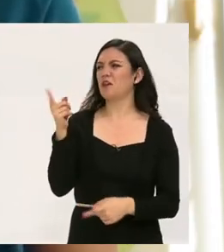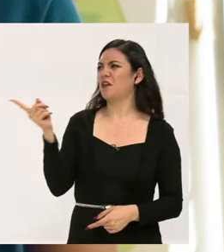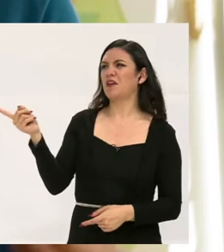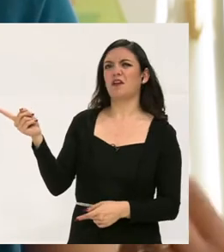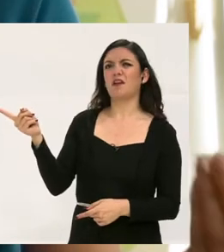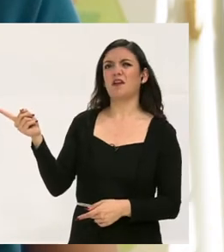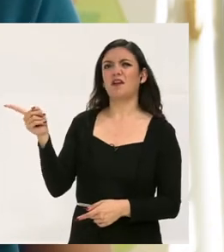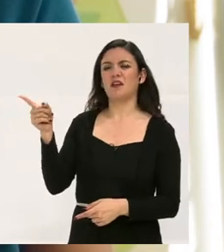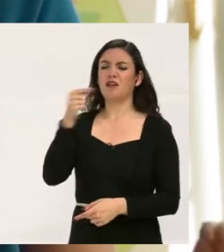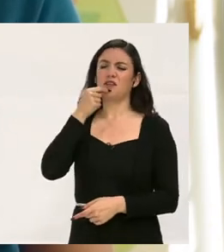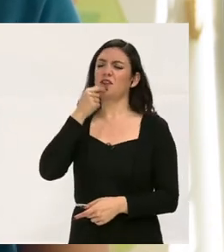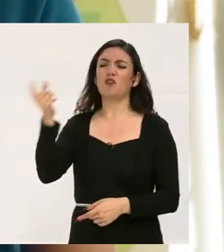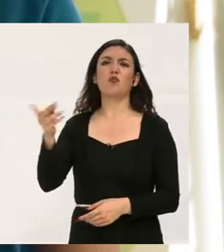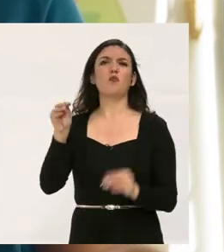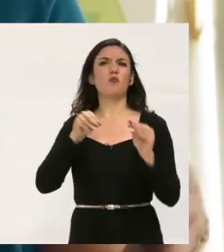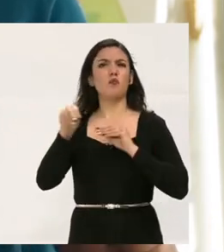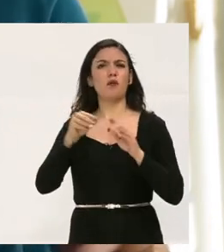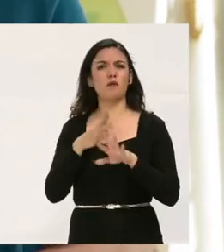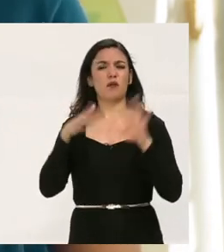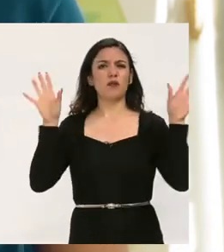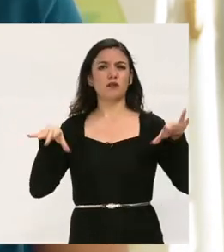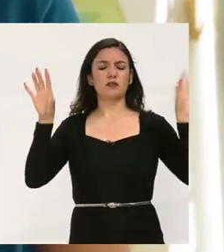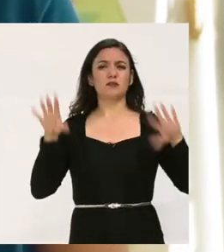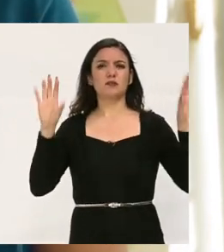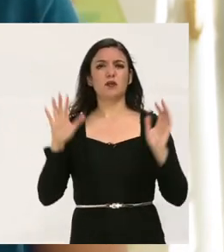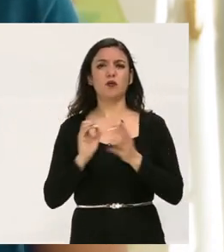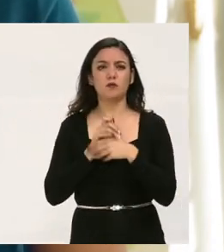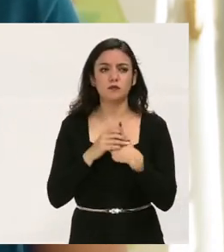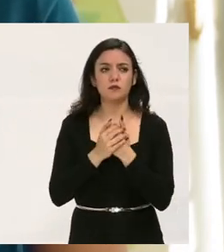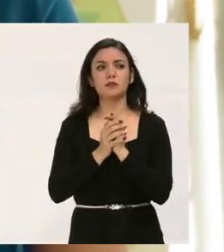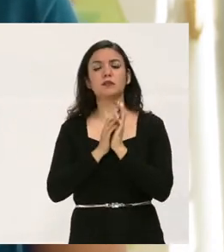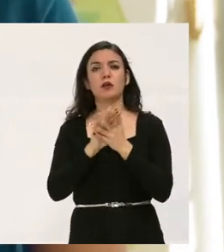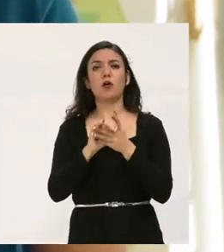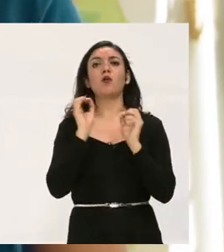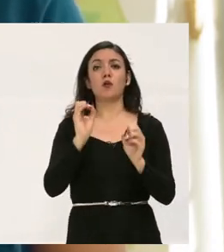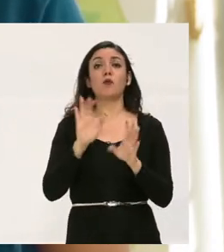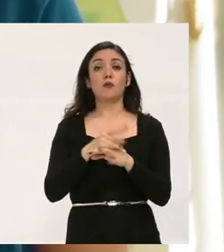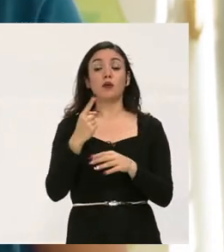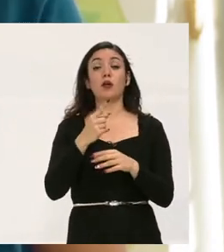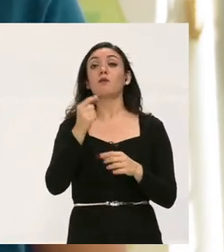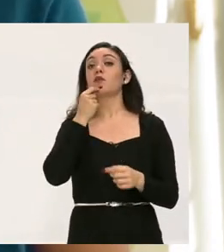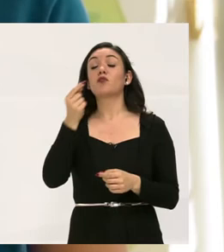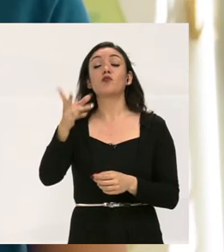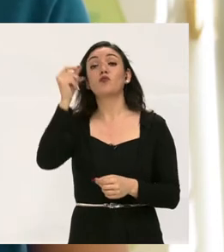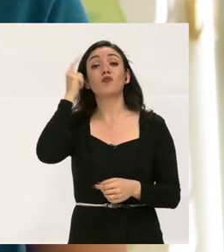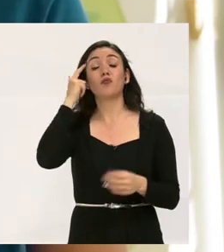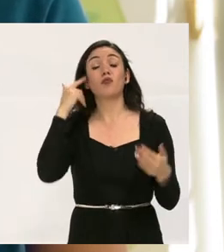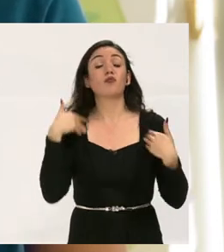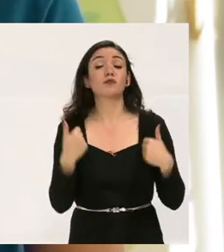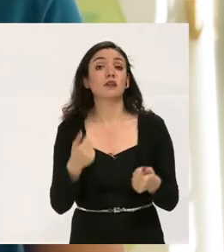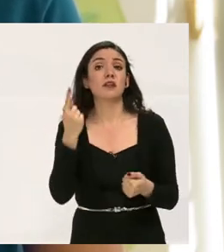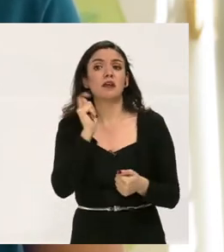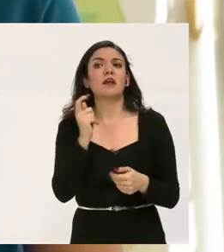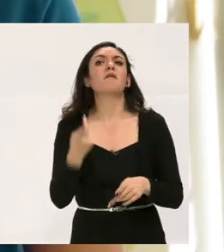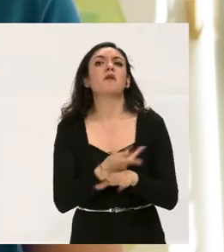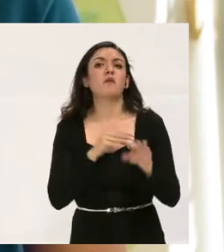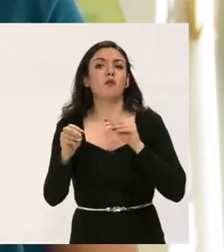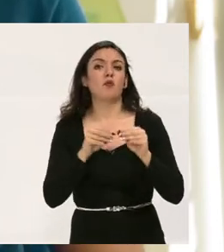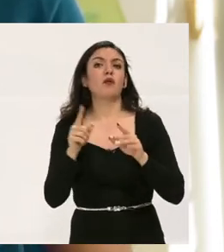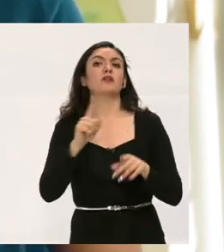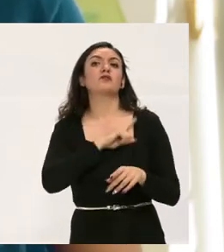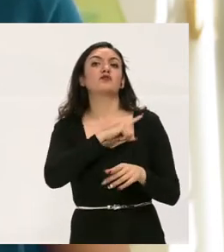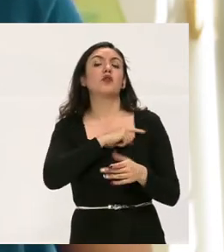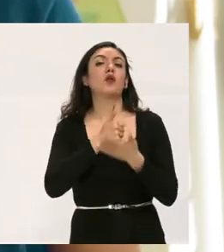porque insta al niño mueve mucho y sus manos entonces a lo mejor el niño no es tan consciente de ese movimiento